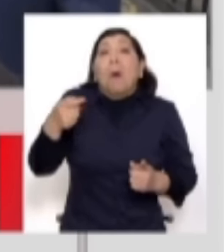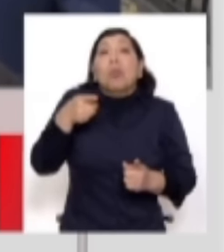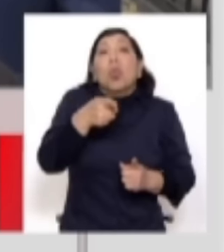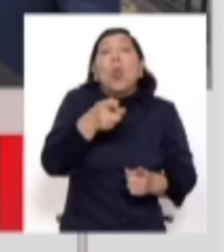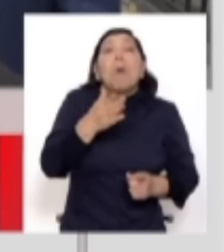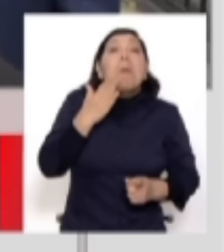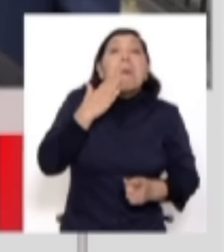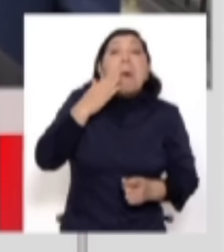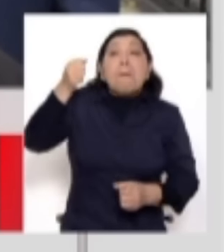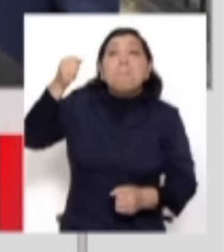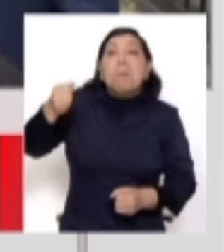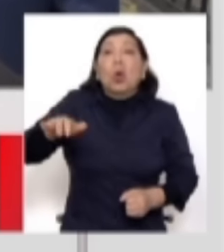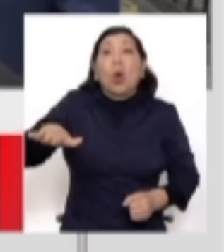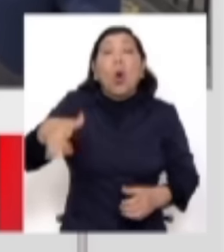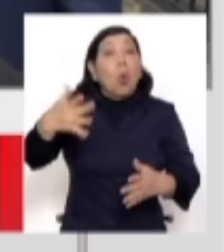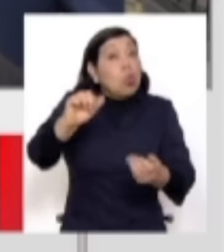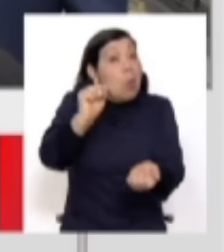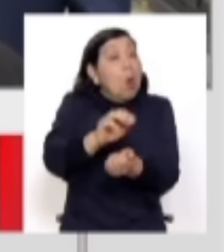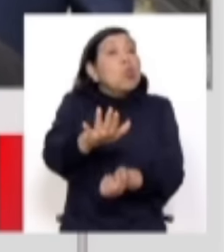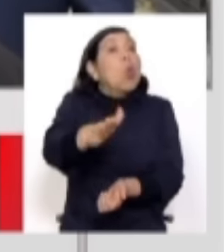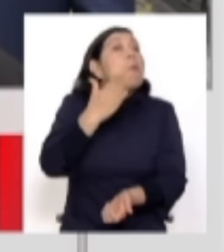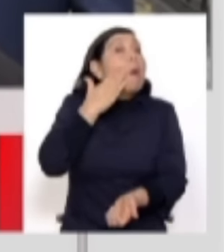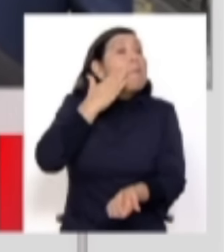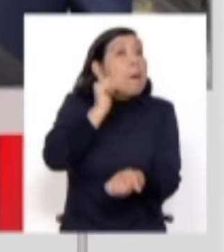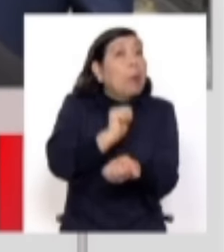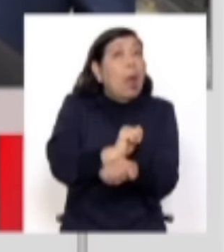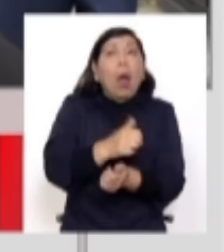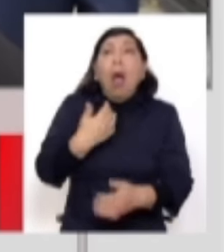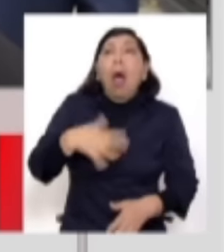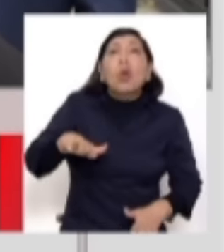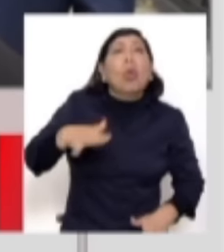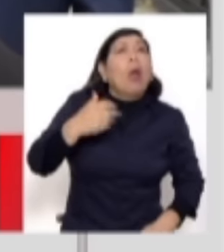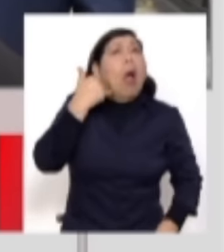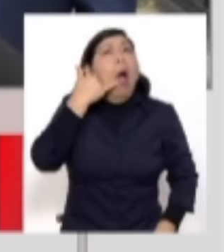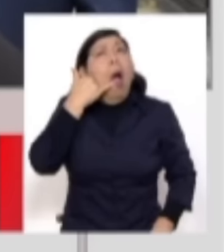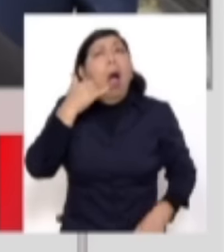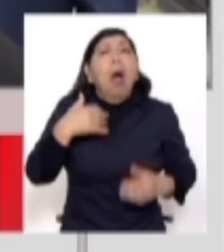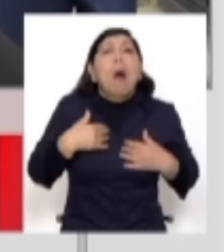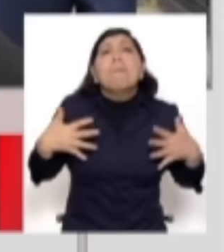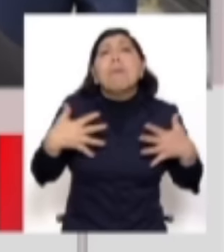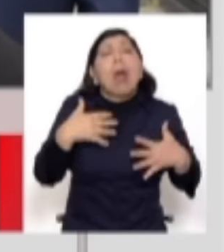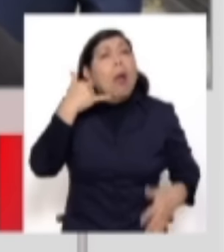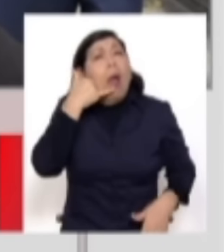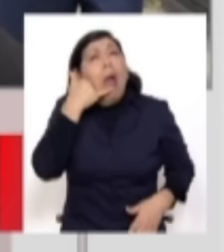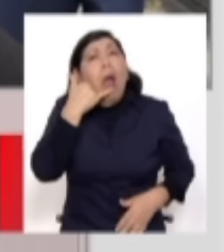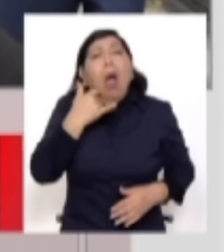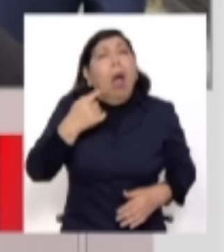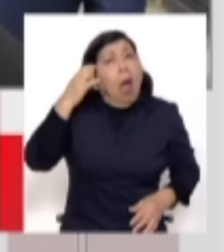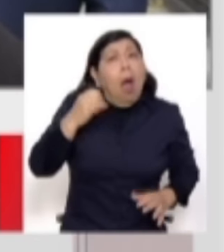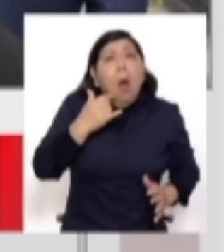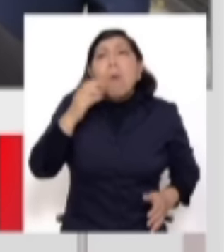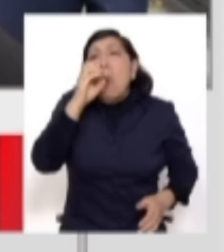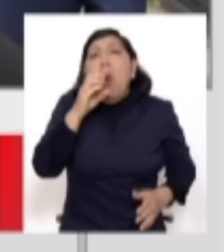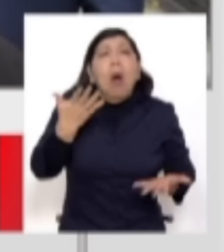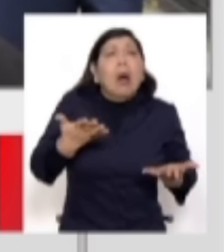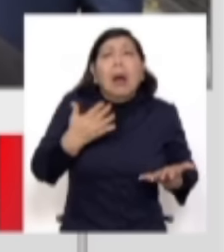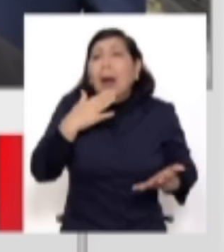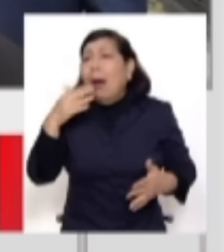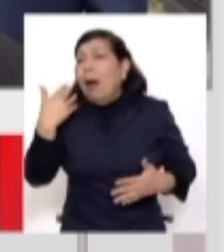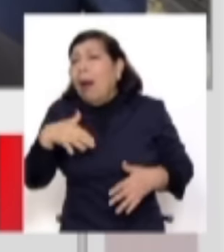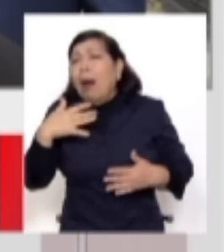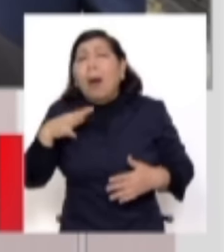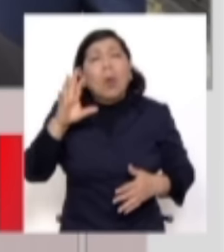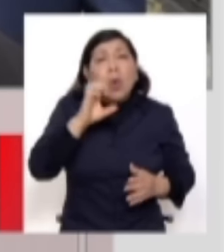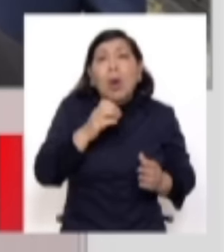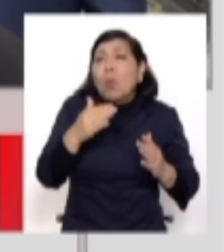una niña, la mamá le va a meter presa. Busca su monedero, entonces mi hijo inocentemente ha estado buscando y no lo ha encontrado,